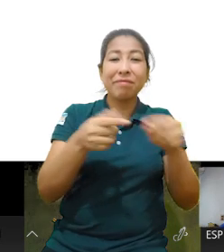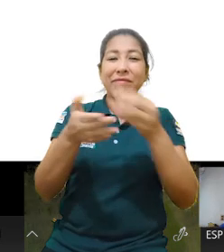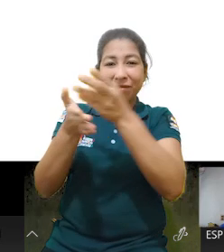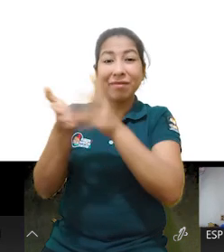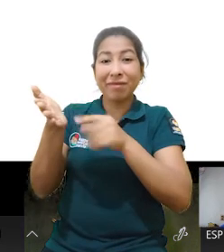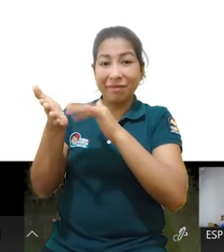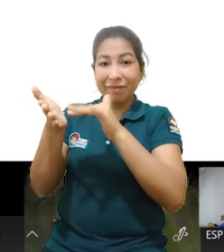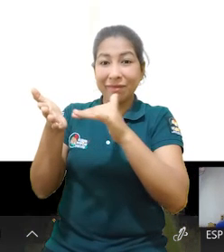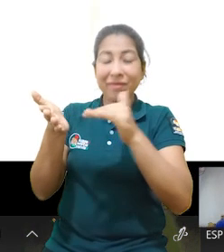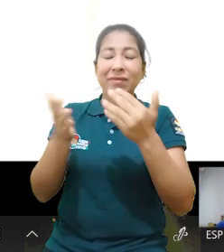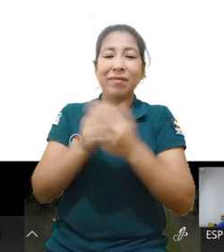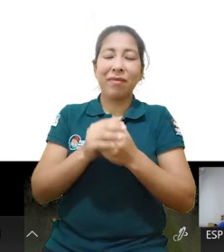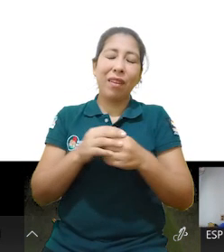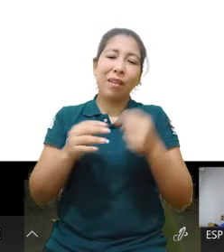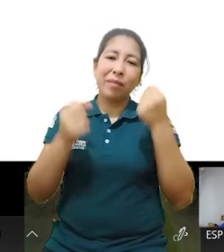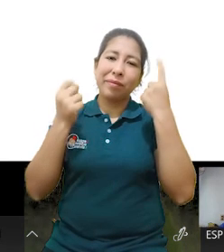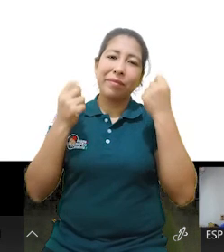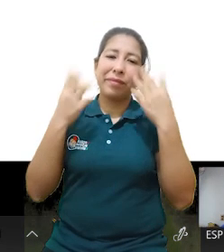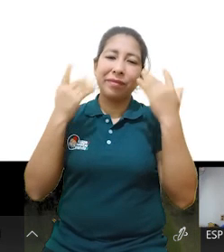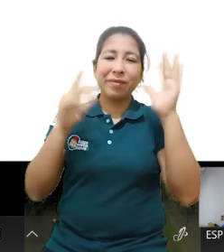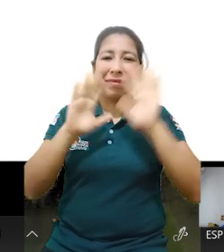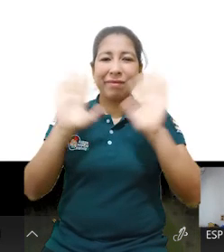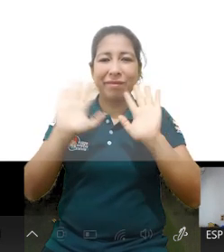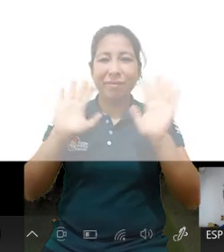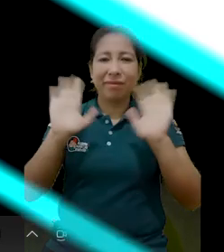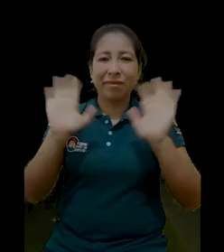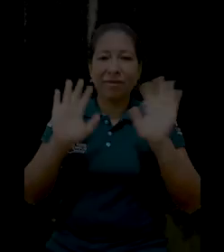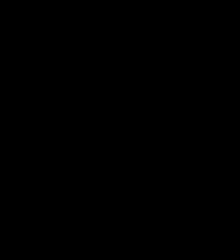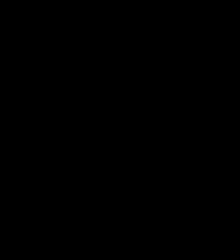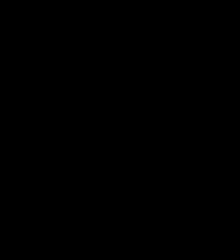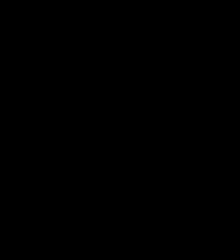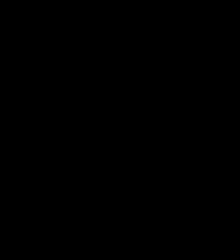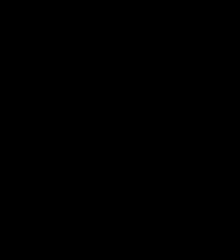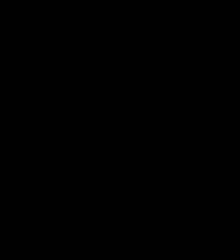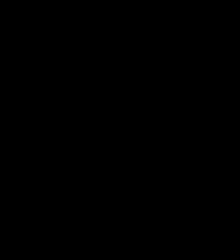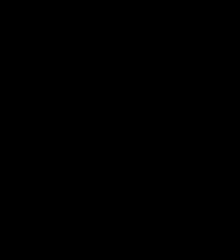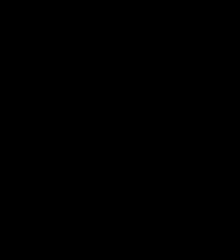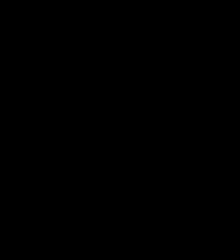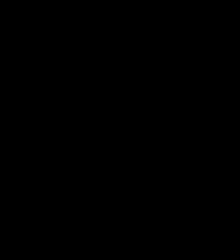modelos de calculadora en este video. Ojalá se haya entendido. Nos vemos pronto en un video nuevo. Chao, chao.